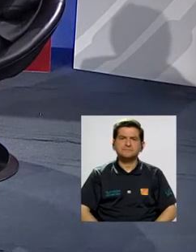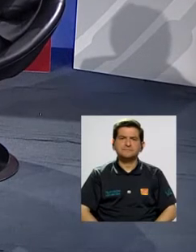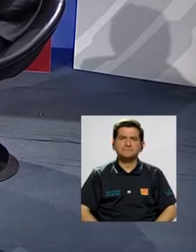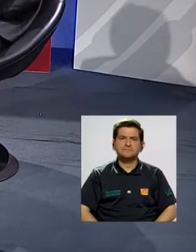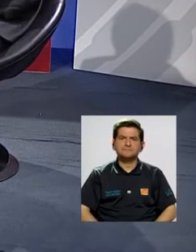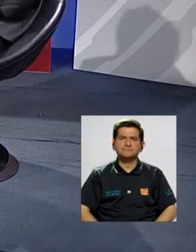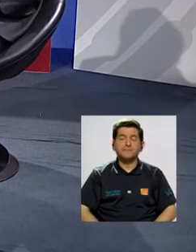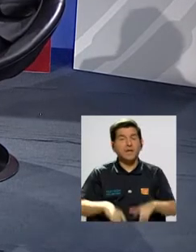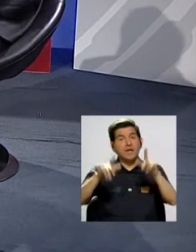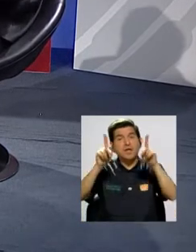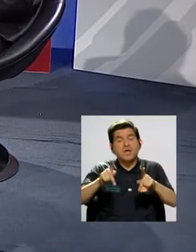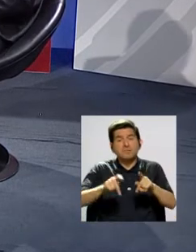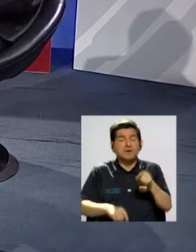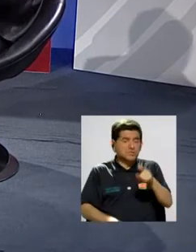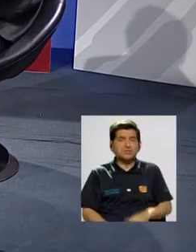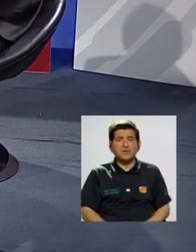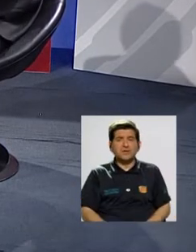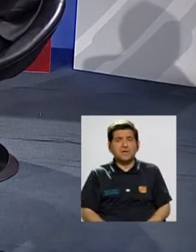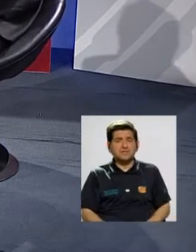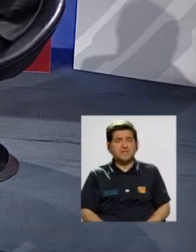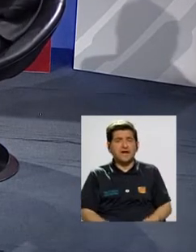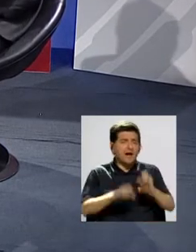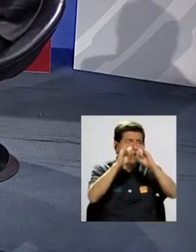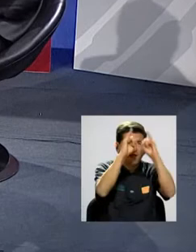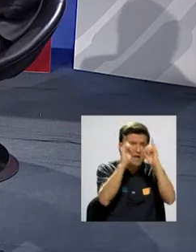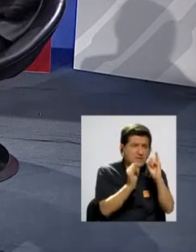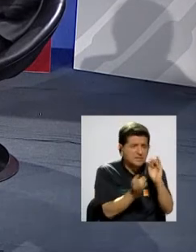Y quienes levantaban esas imágenes después decían,